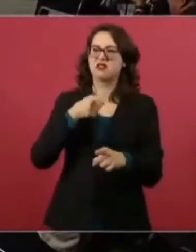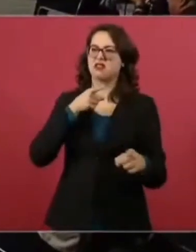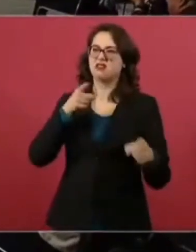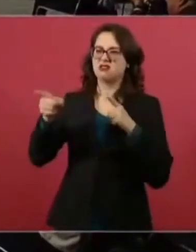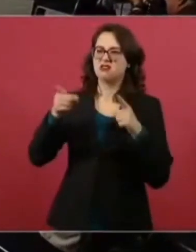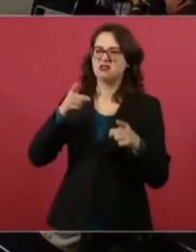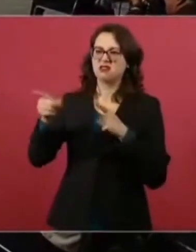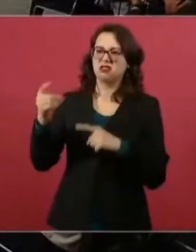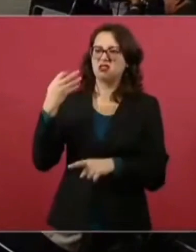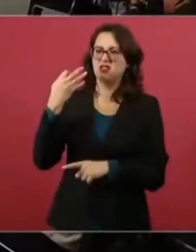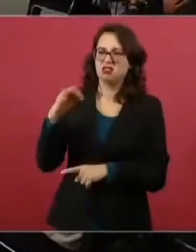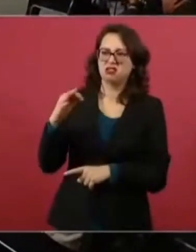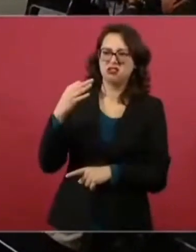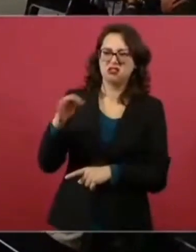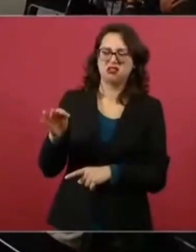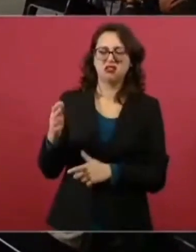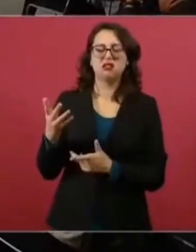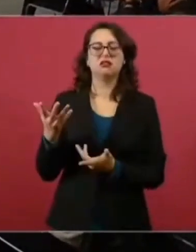insultos,